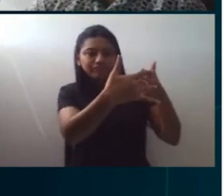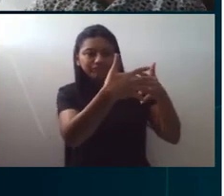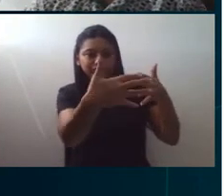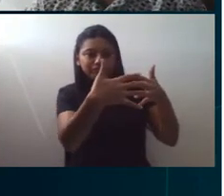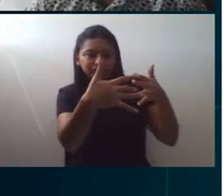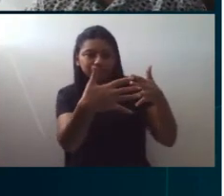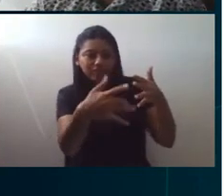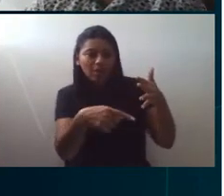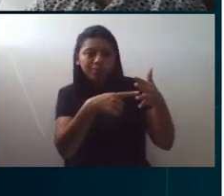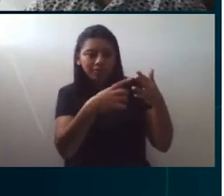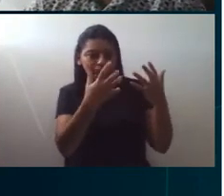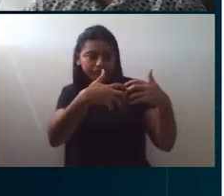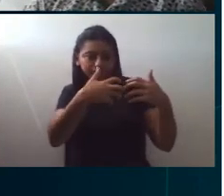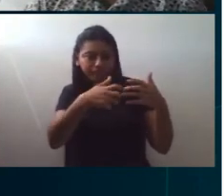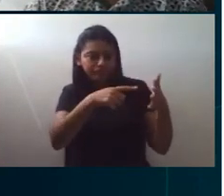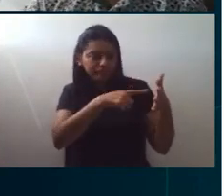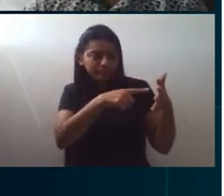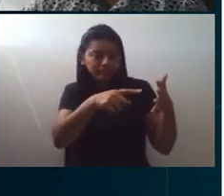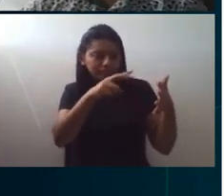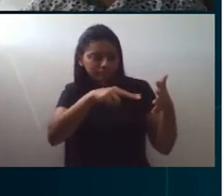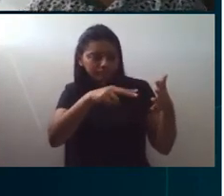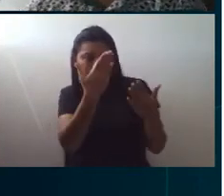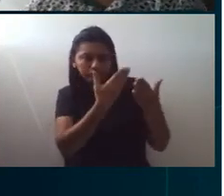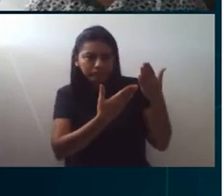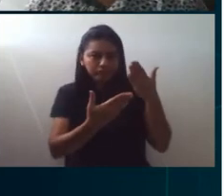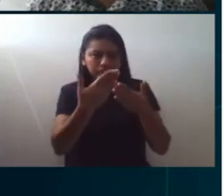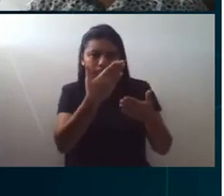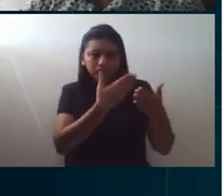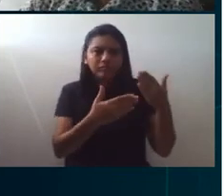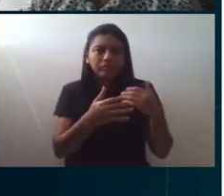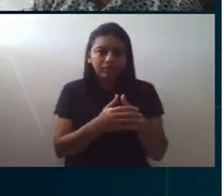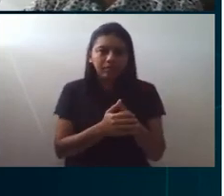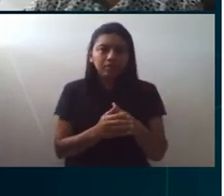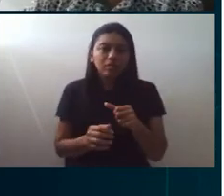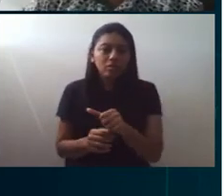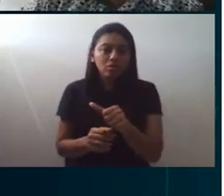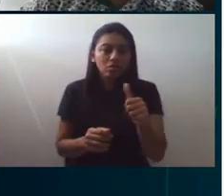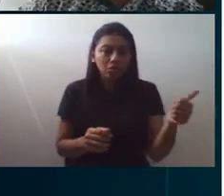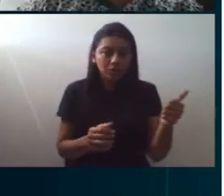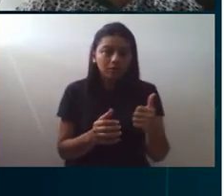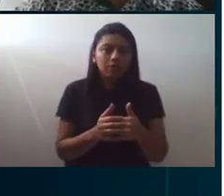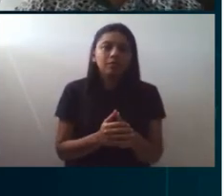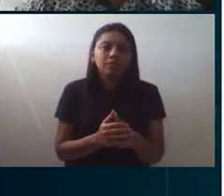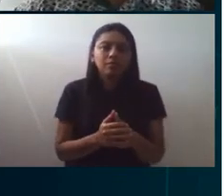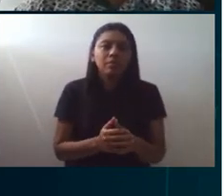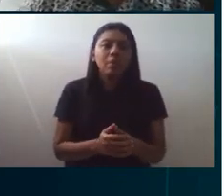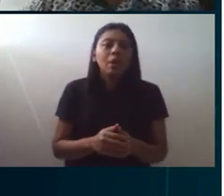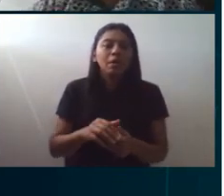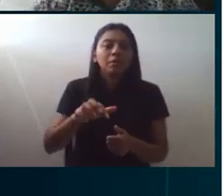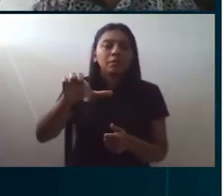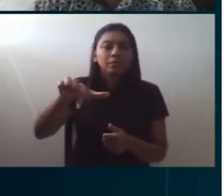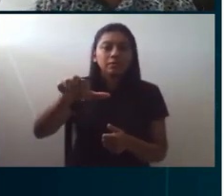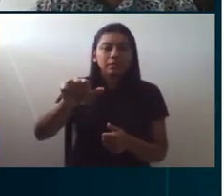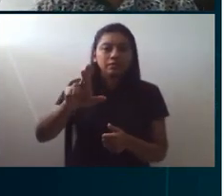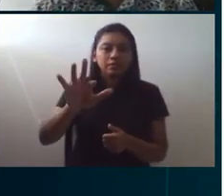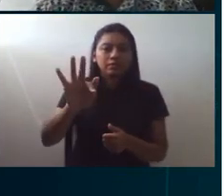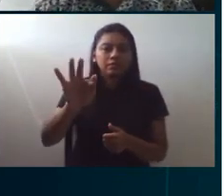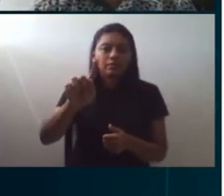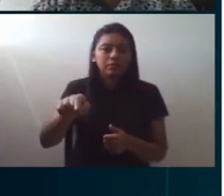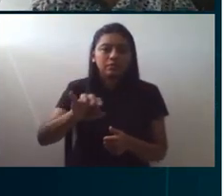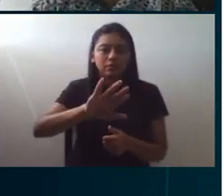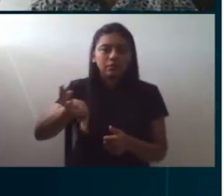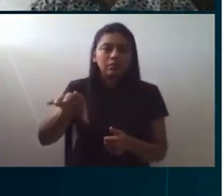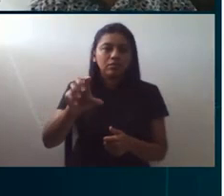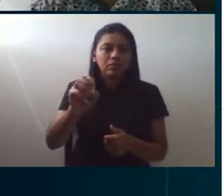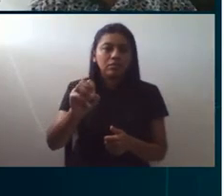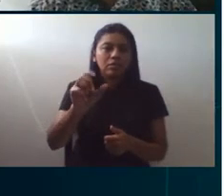entonces tenemos una que se llama la clasificación en parts of speech. Aquí simplemente pues no nos vamos a poner la diapositiva ni más faltaba. Esto quedan las memorias para que ustedes todos los